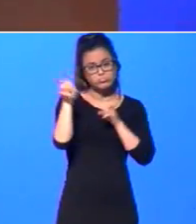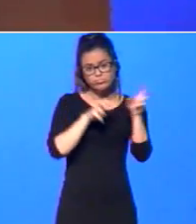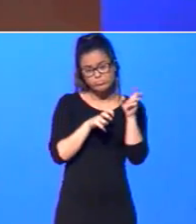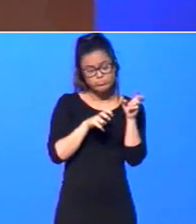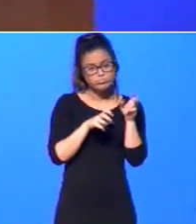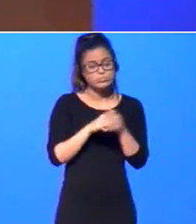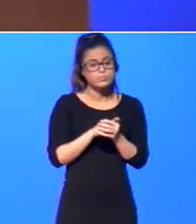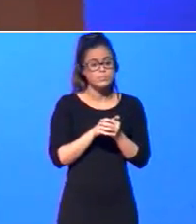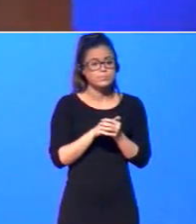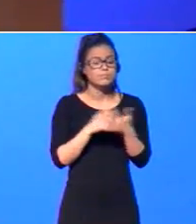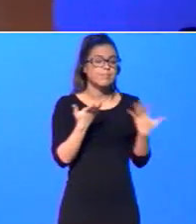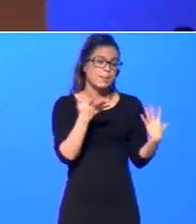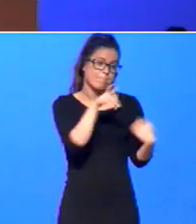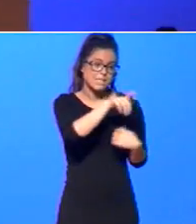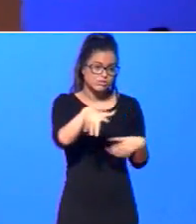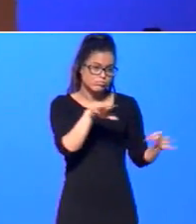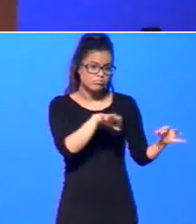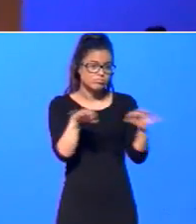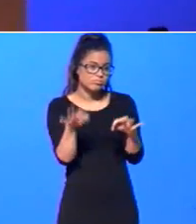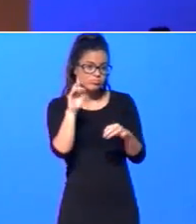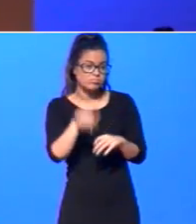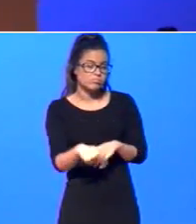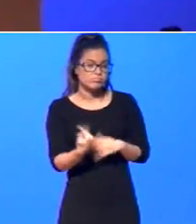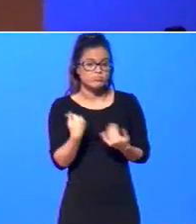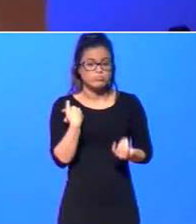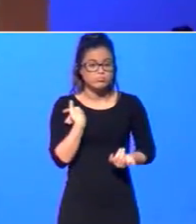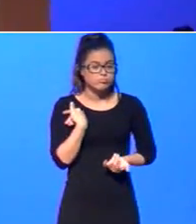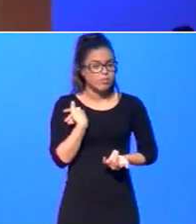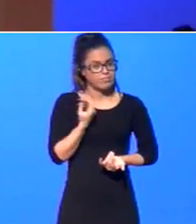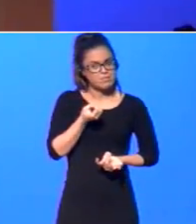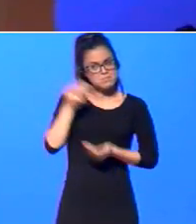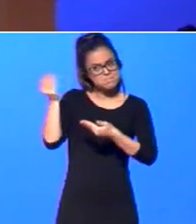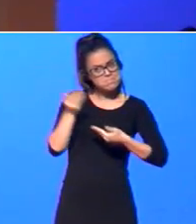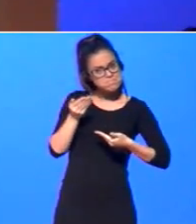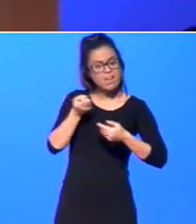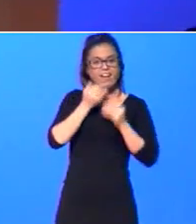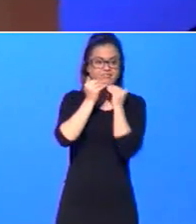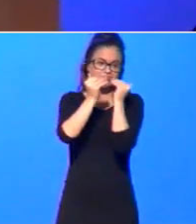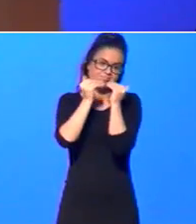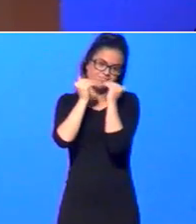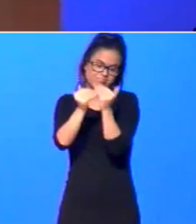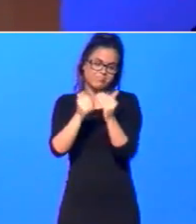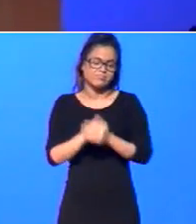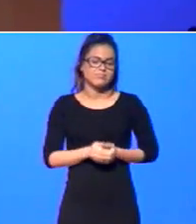eta antolatzailei ere, gu, ni gomitatzeagatik ere eskerrik asko.